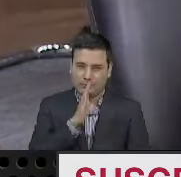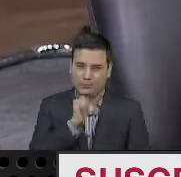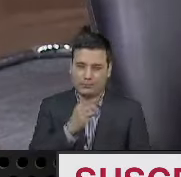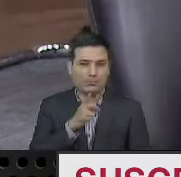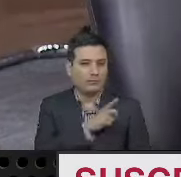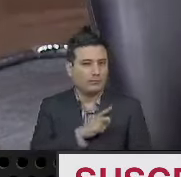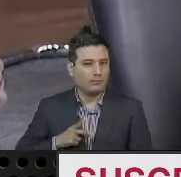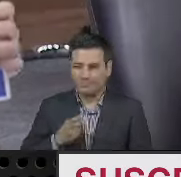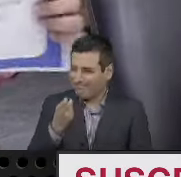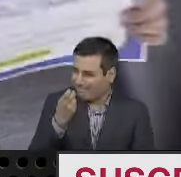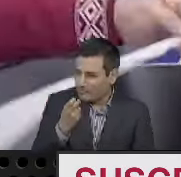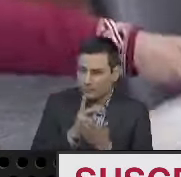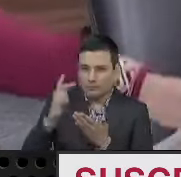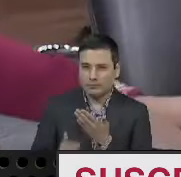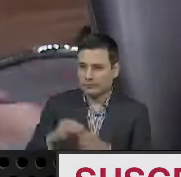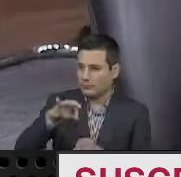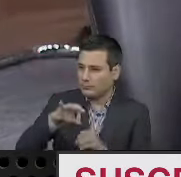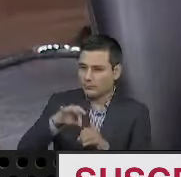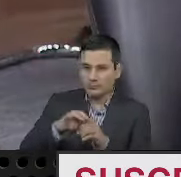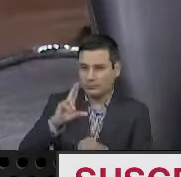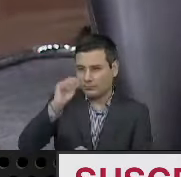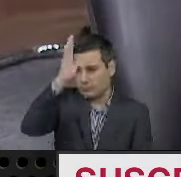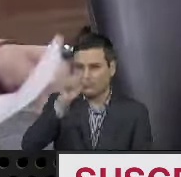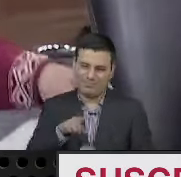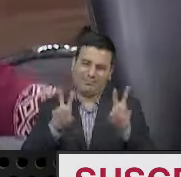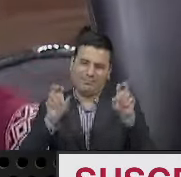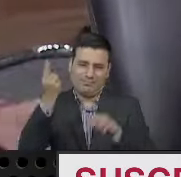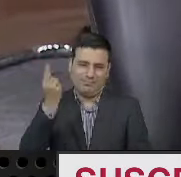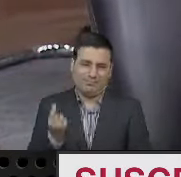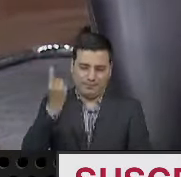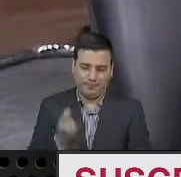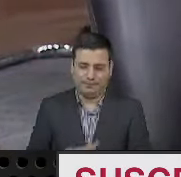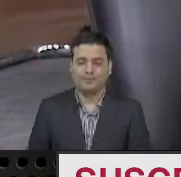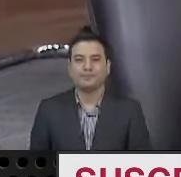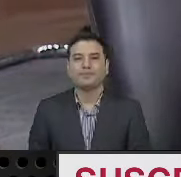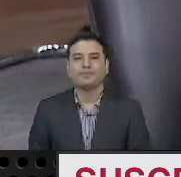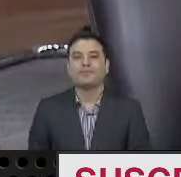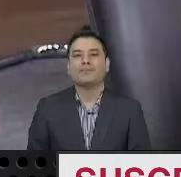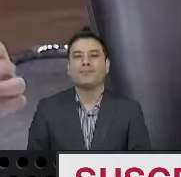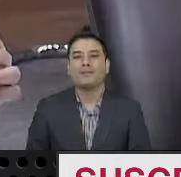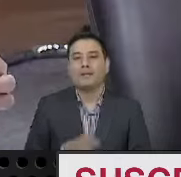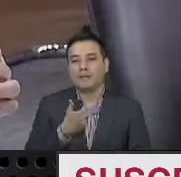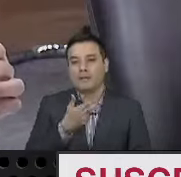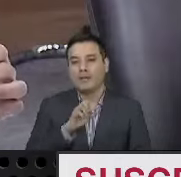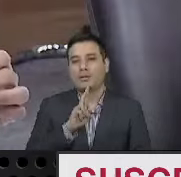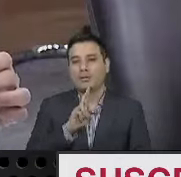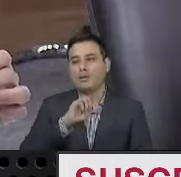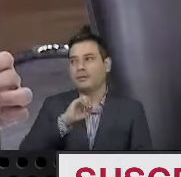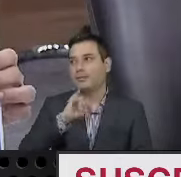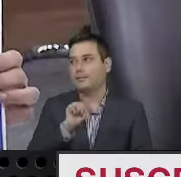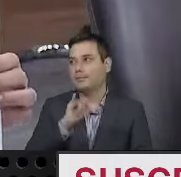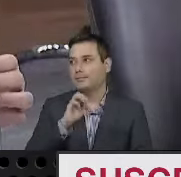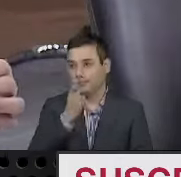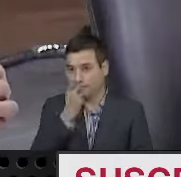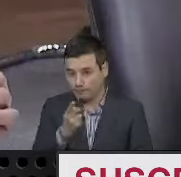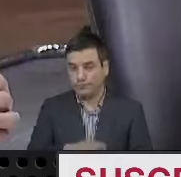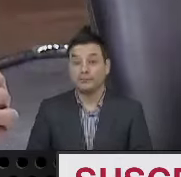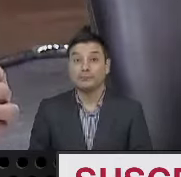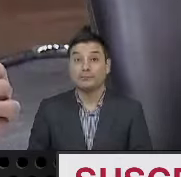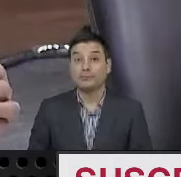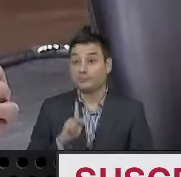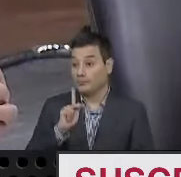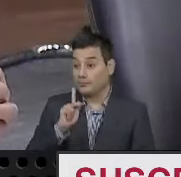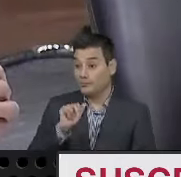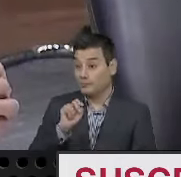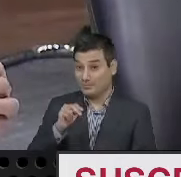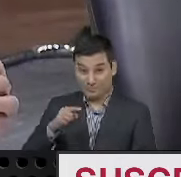votarlo en contra refiriéndose a los programas sociales Héctor Jaime Ramírez en Acción Nacional no